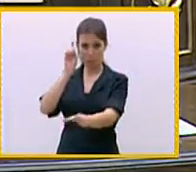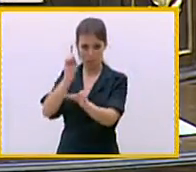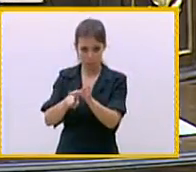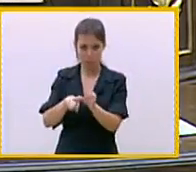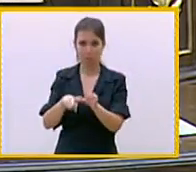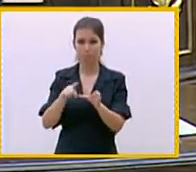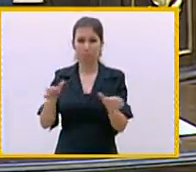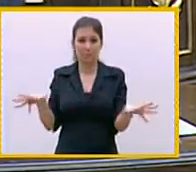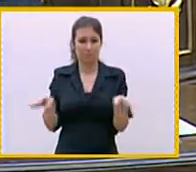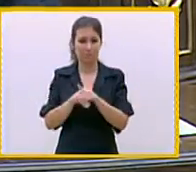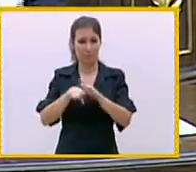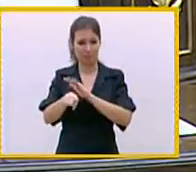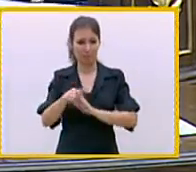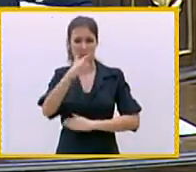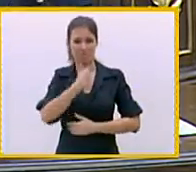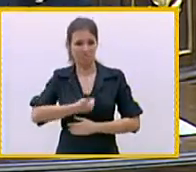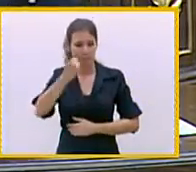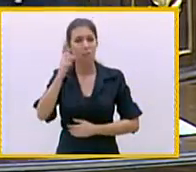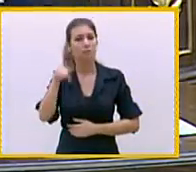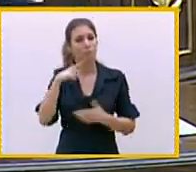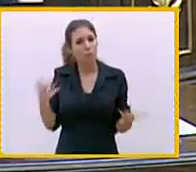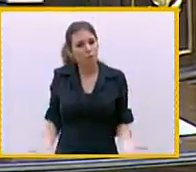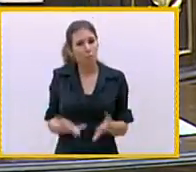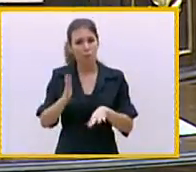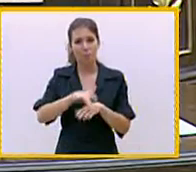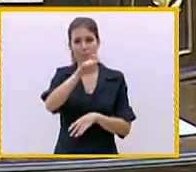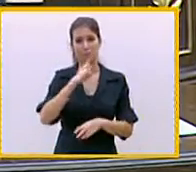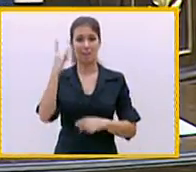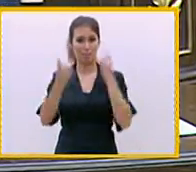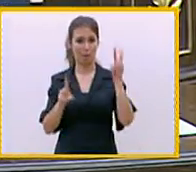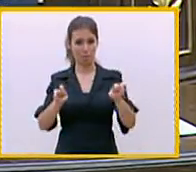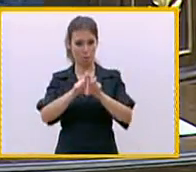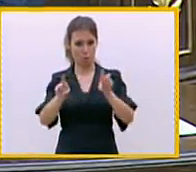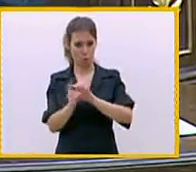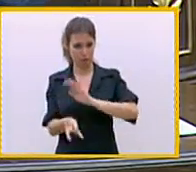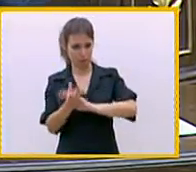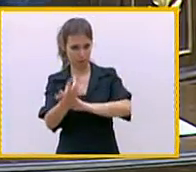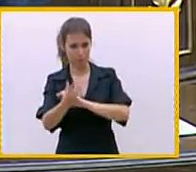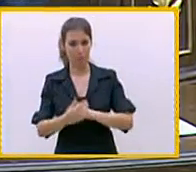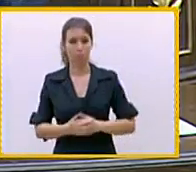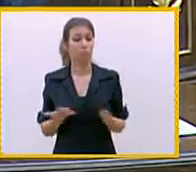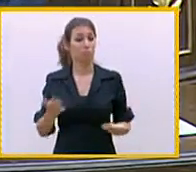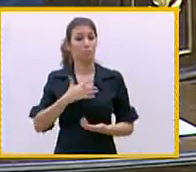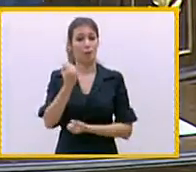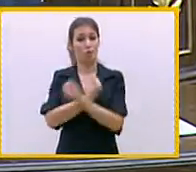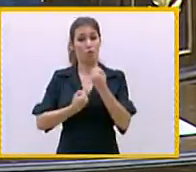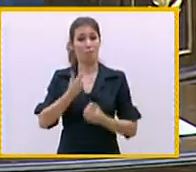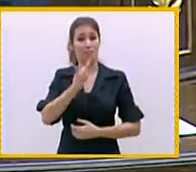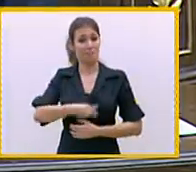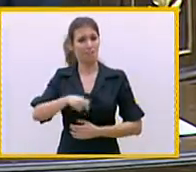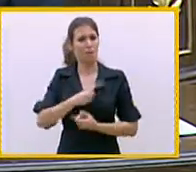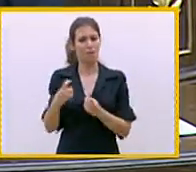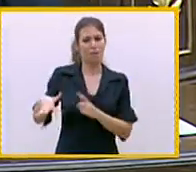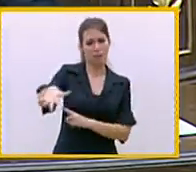simplificación administrativa y fomento a los emprendedores. La economía española necesita un entorno